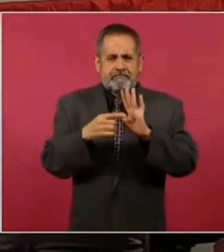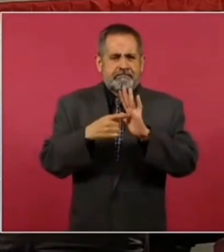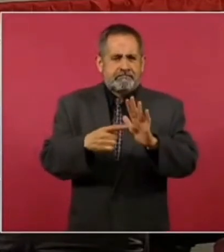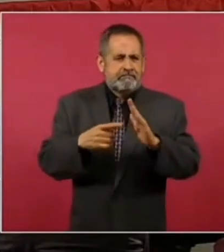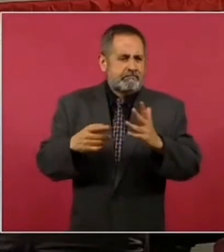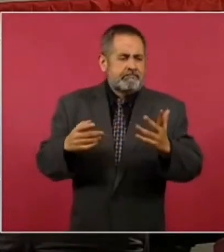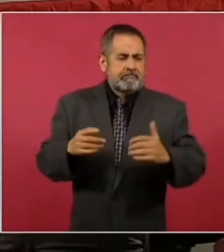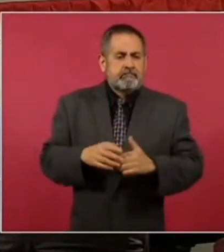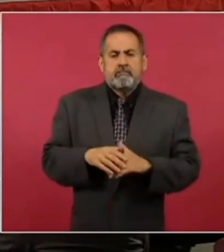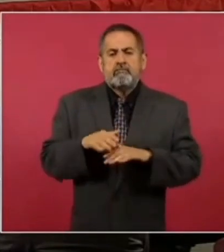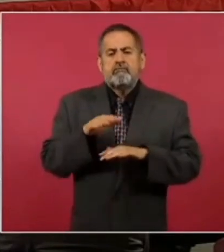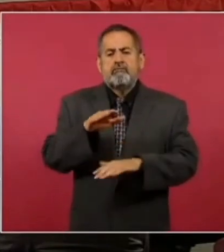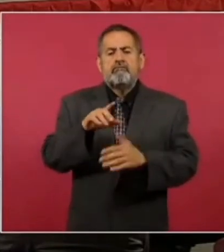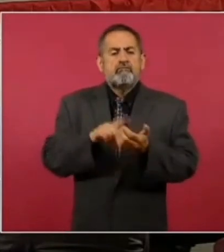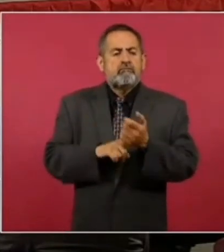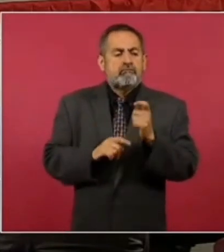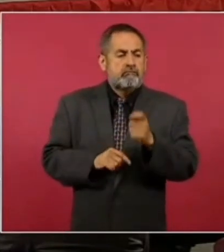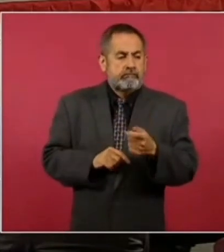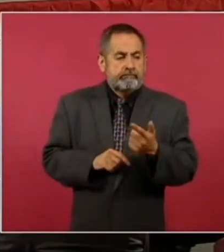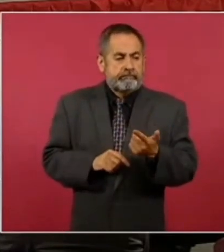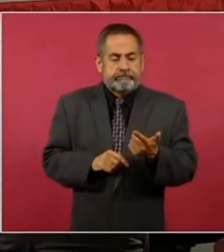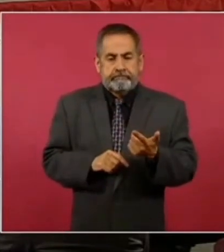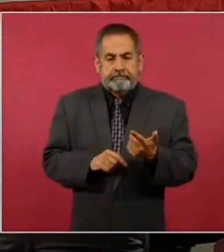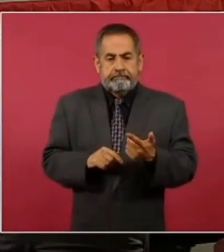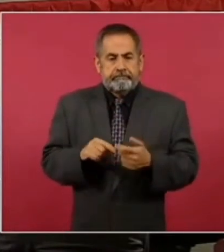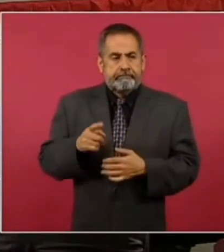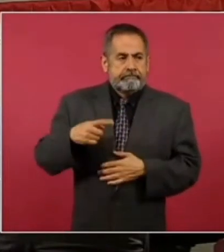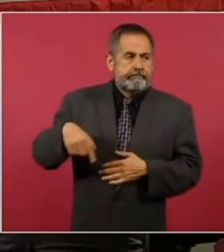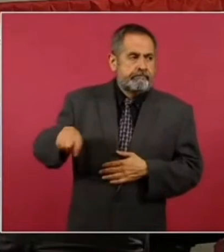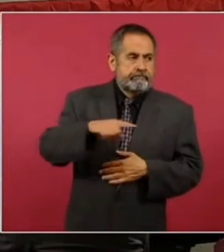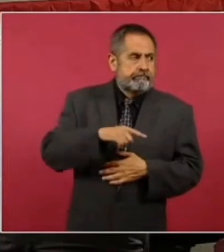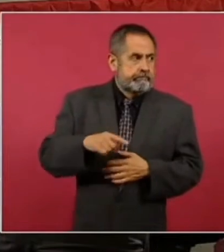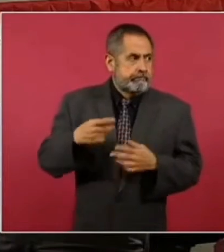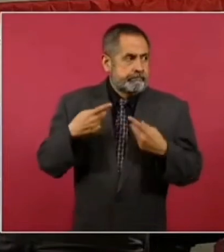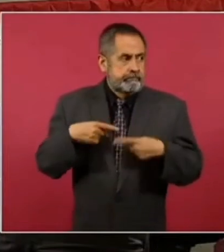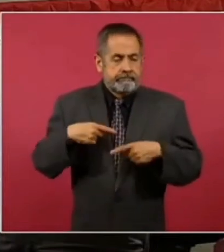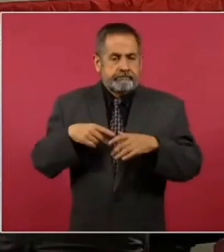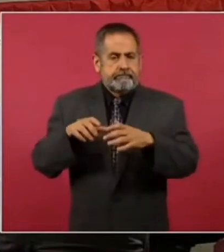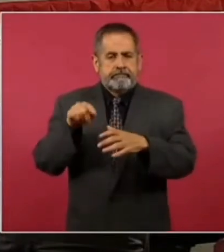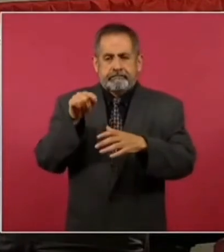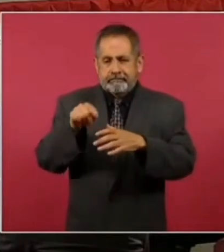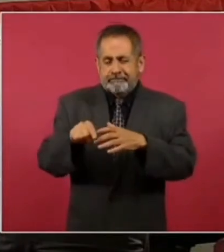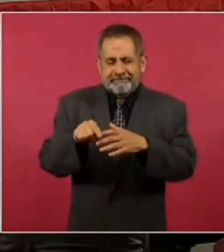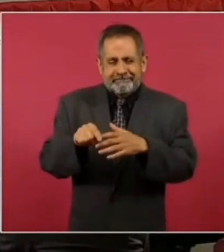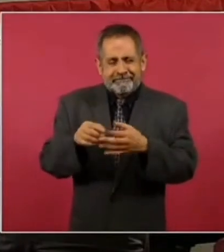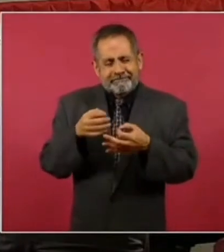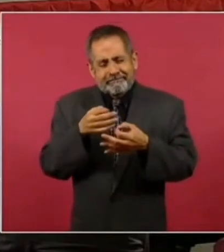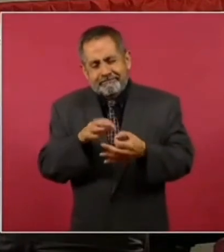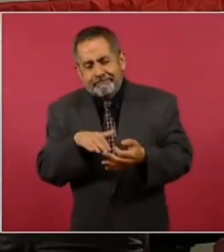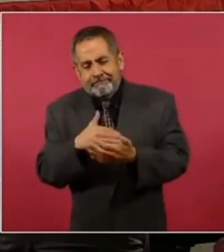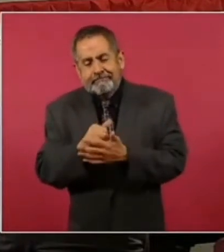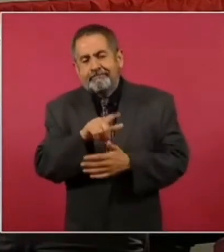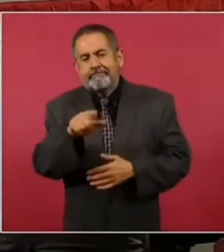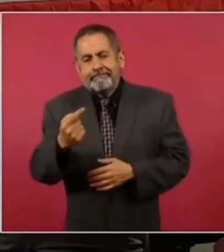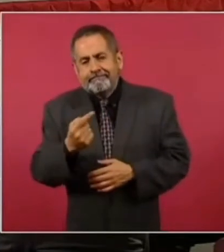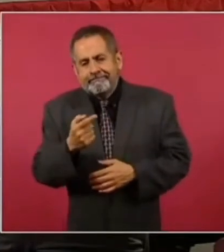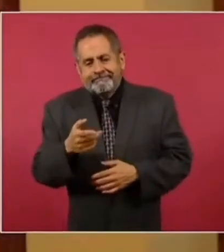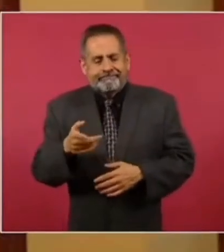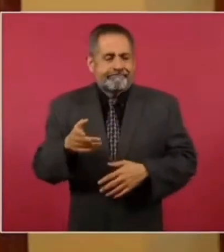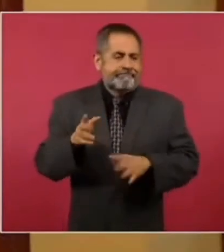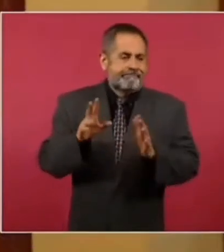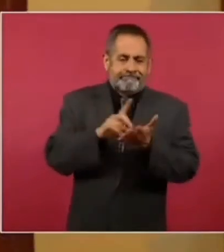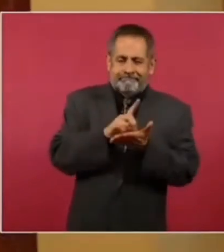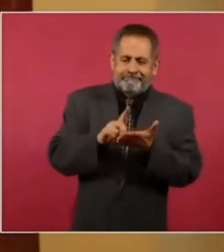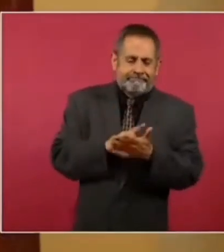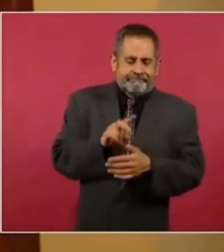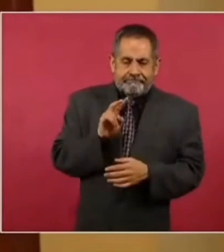reales sobre la situación a la que terminan personas que consumen drogas en general.